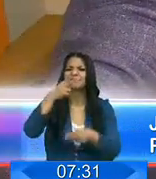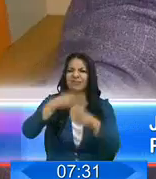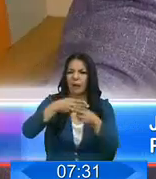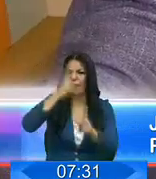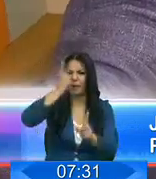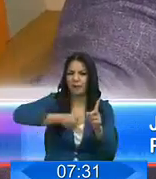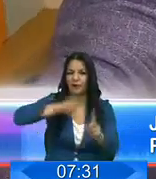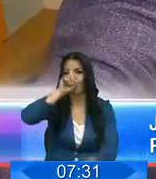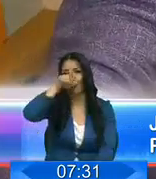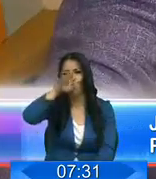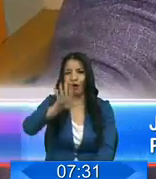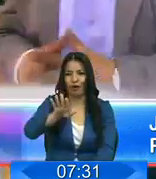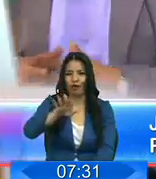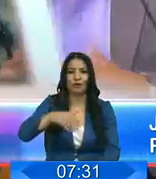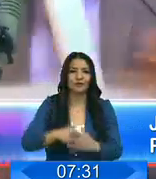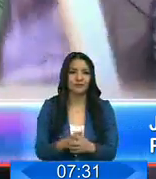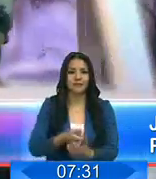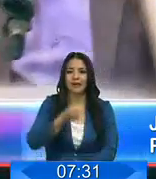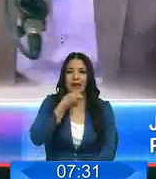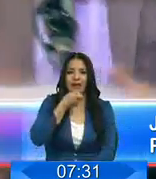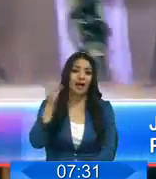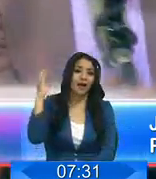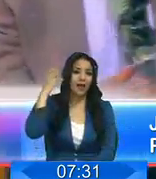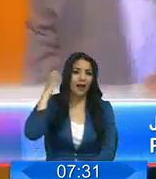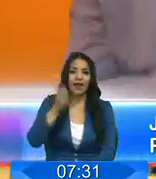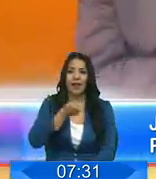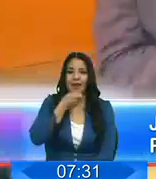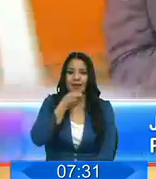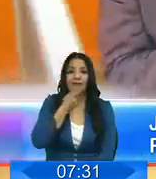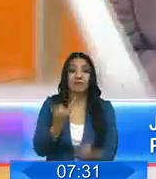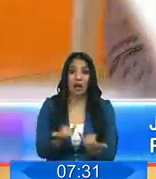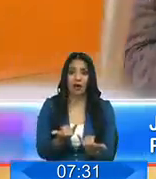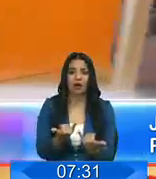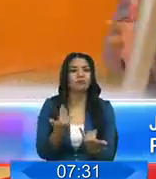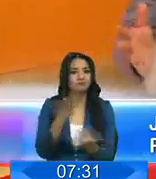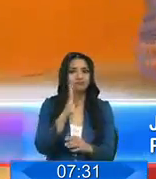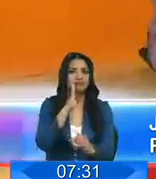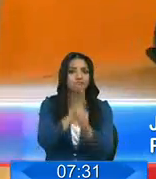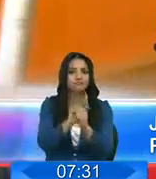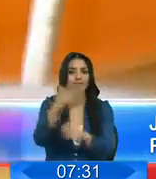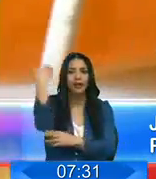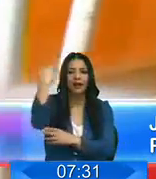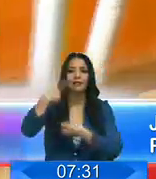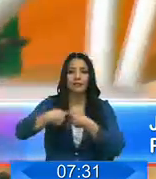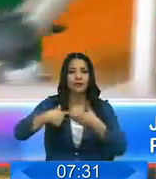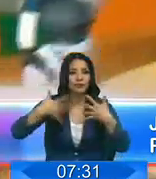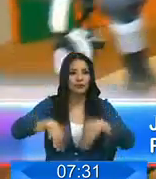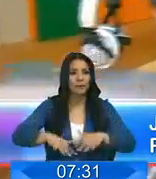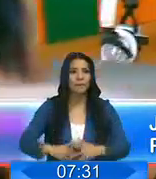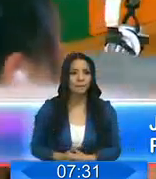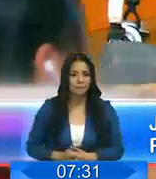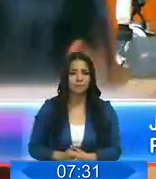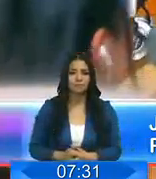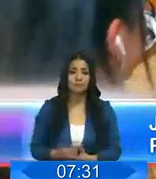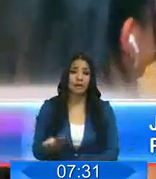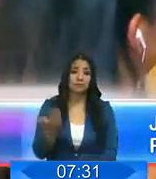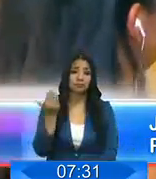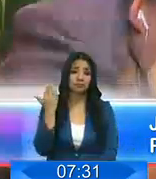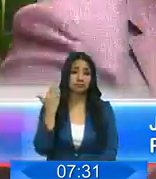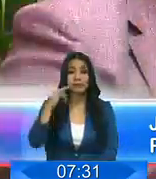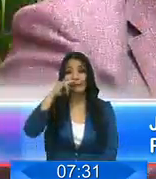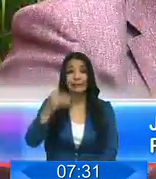a través de los micrófonos. Hoy Jorge Yunda le apuesta a un reto mayor, la alcaldía de Quito, algo que visualizó desde temprana